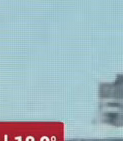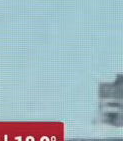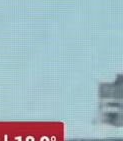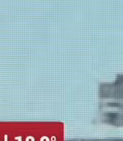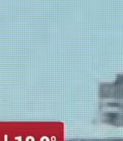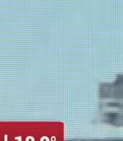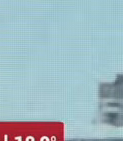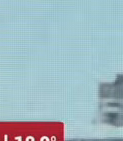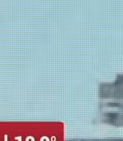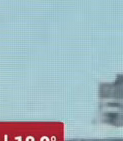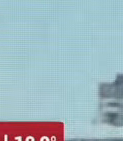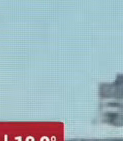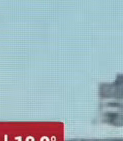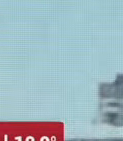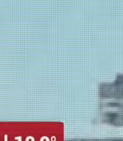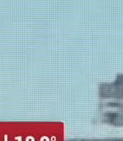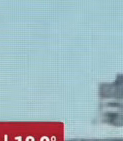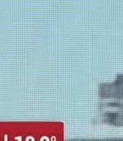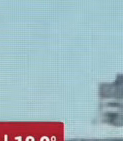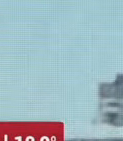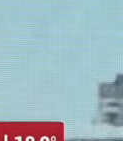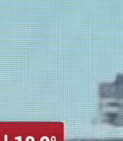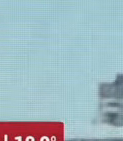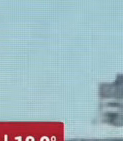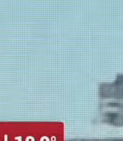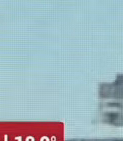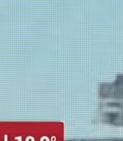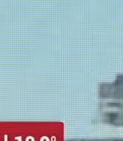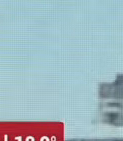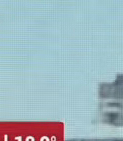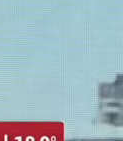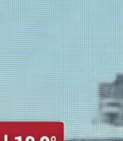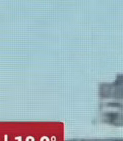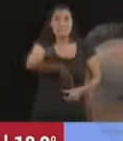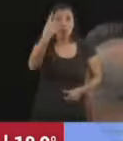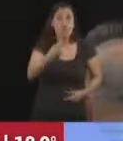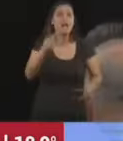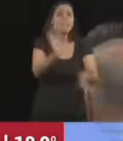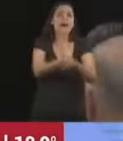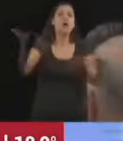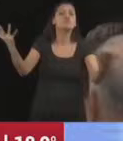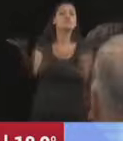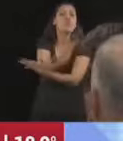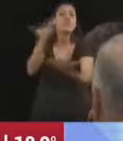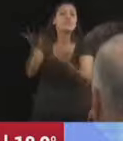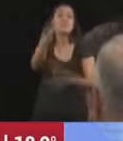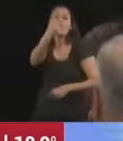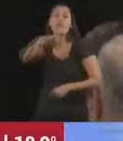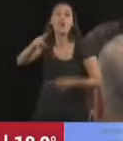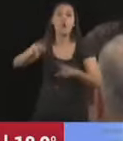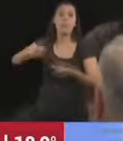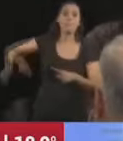De privilegio y bueno, otra vez arremetiendo contra lo que él denomina la casta.